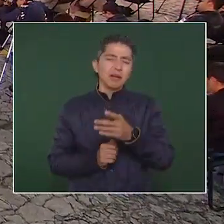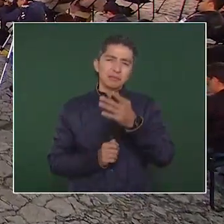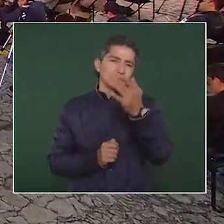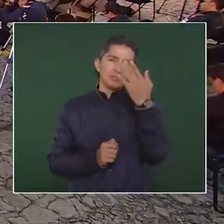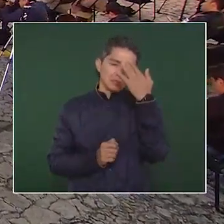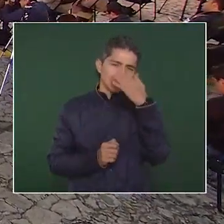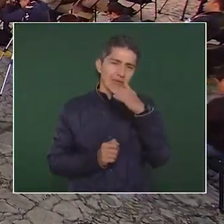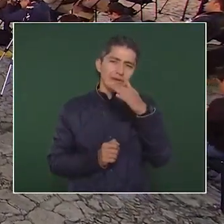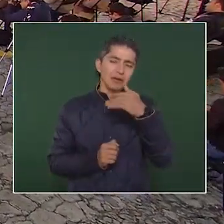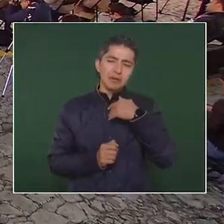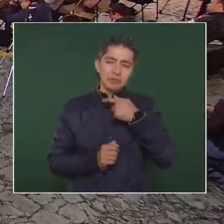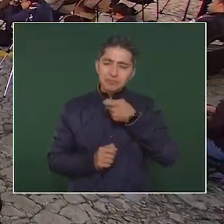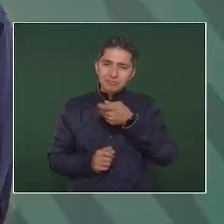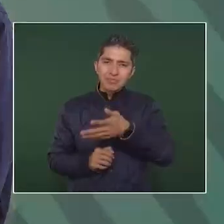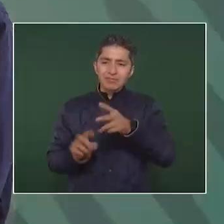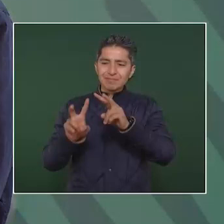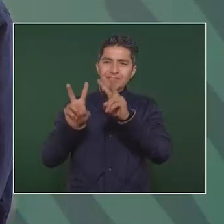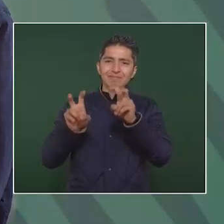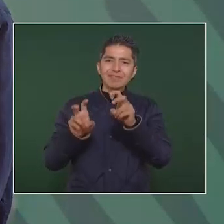cuarta transformación,